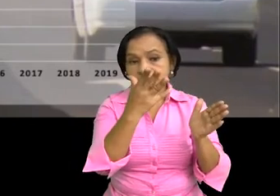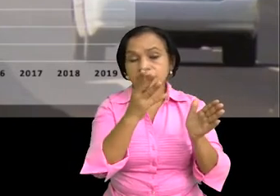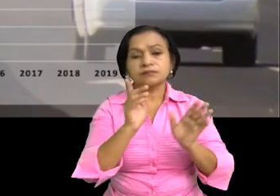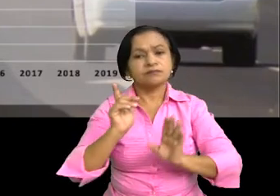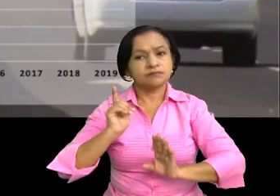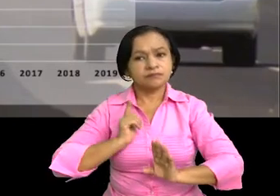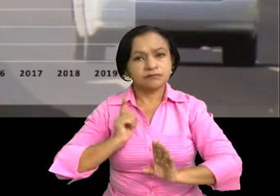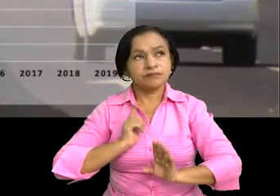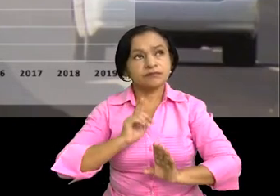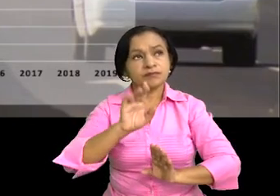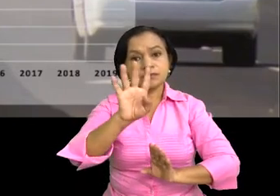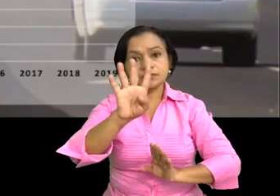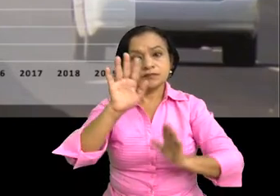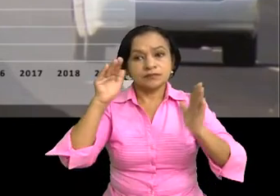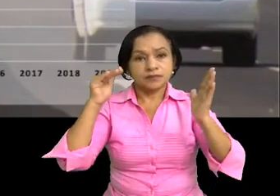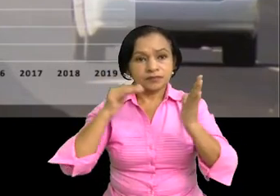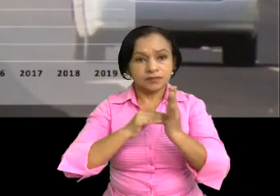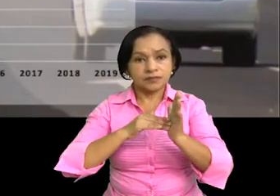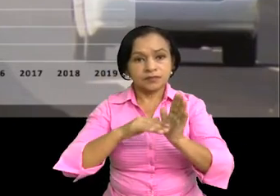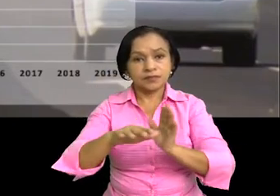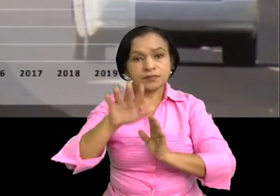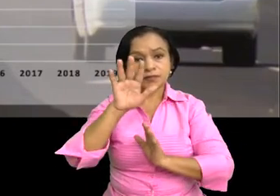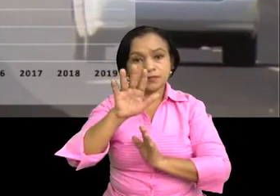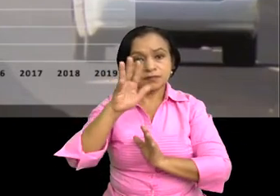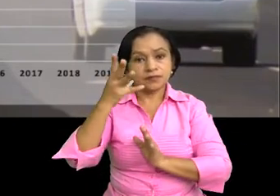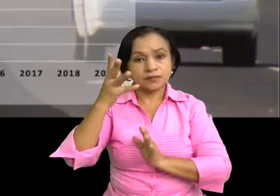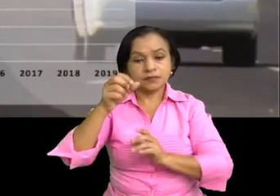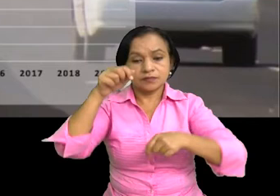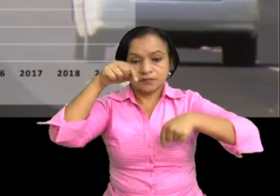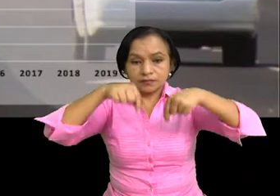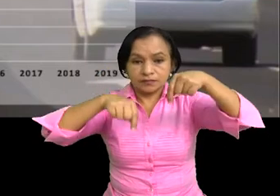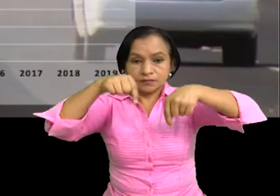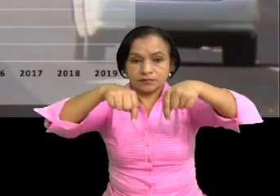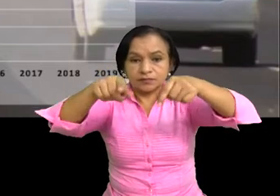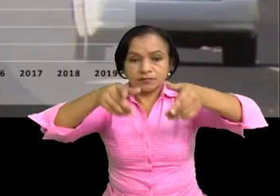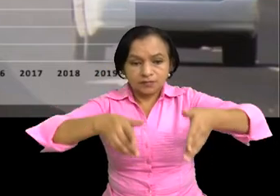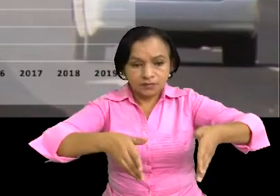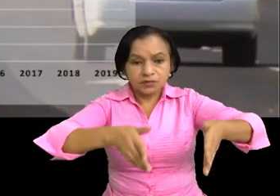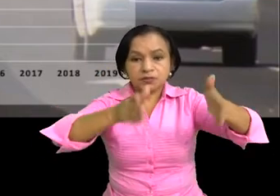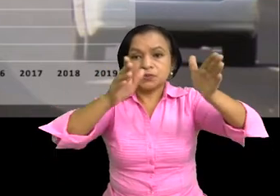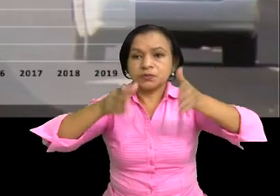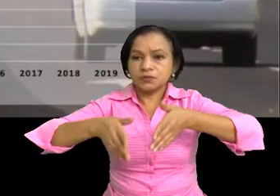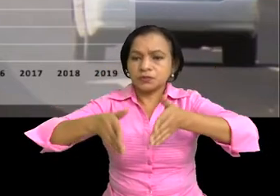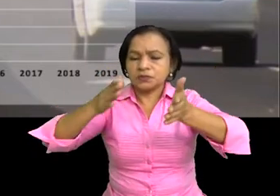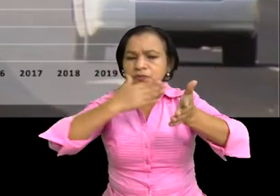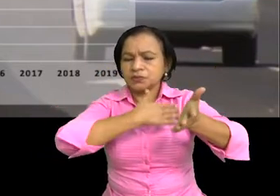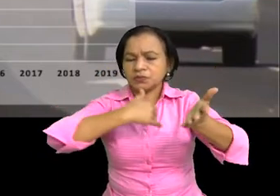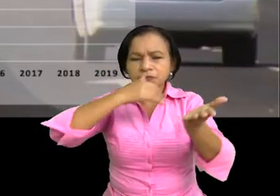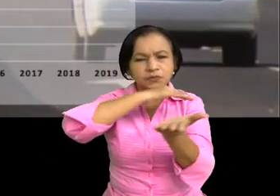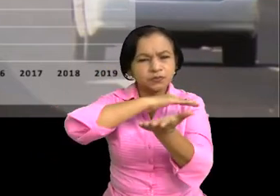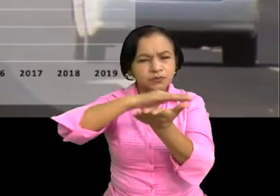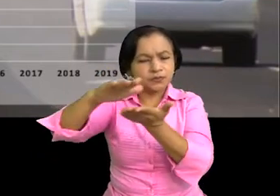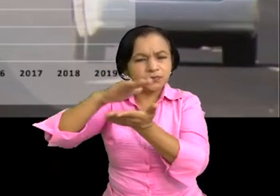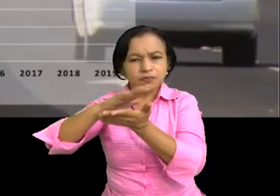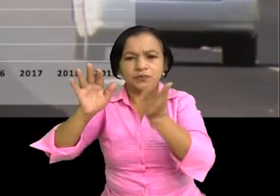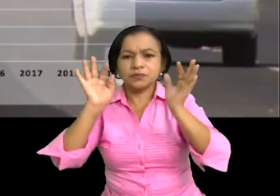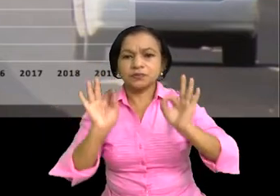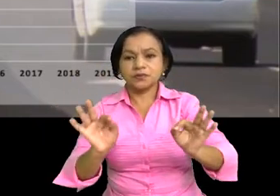contábamos con 4.590 kilómetros de carreteras pavimentadas en buen estado,